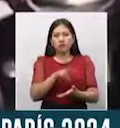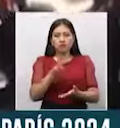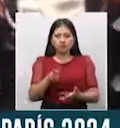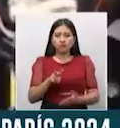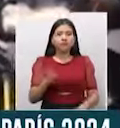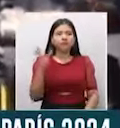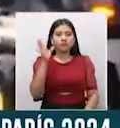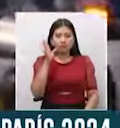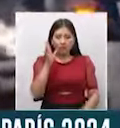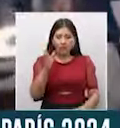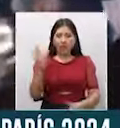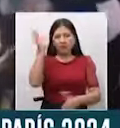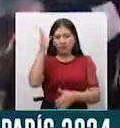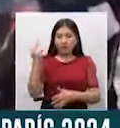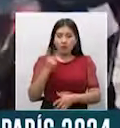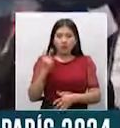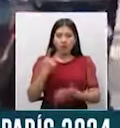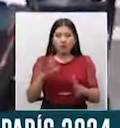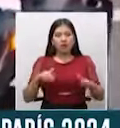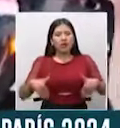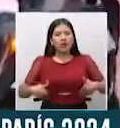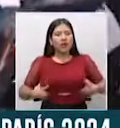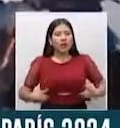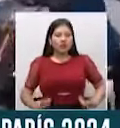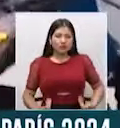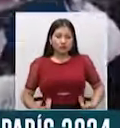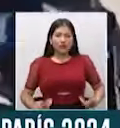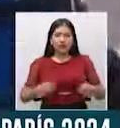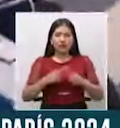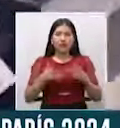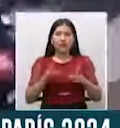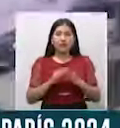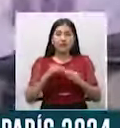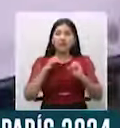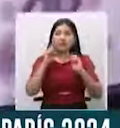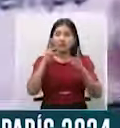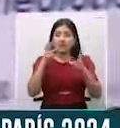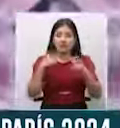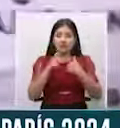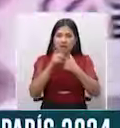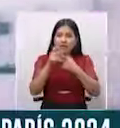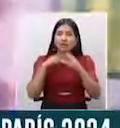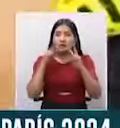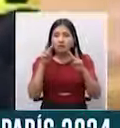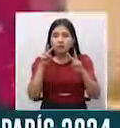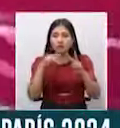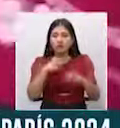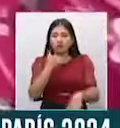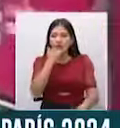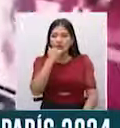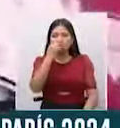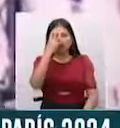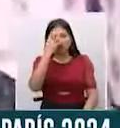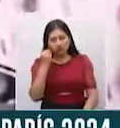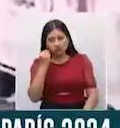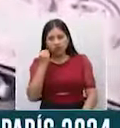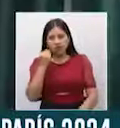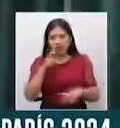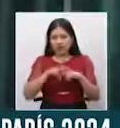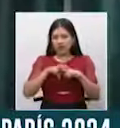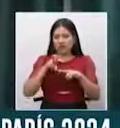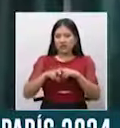ella y su esposo estaban tan cansados que, a pesar de prepararse para ver la competencia, se quedaron dormidos en el